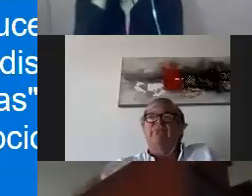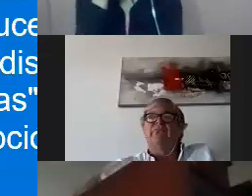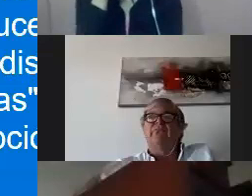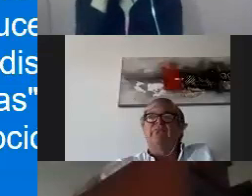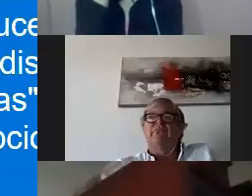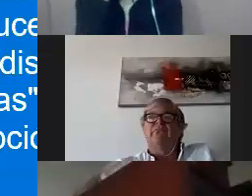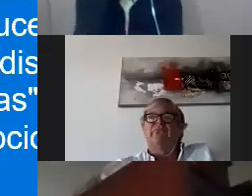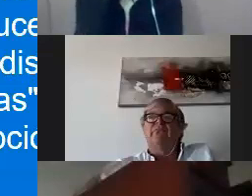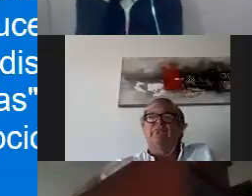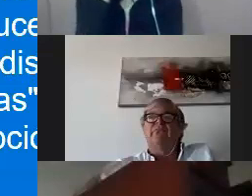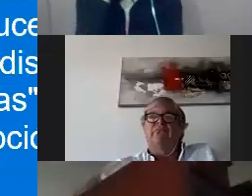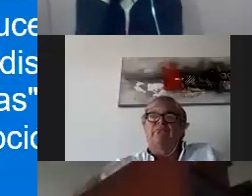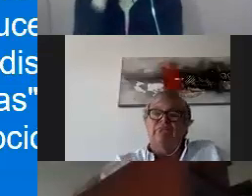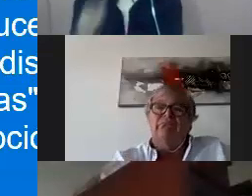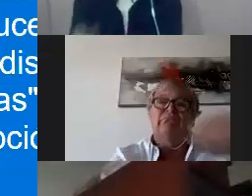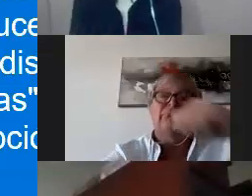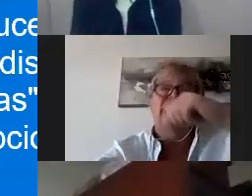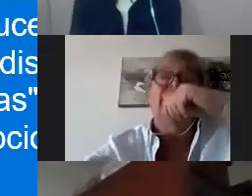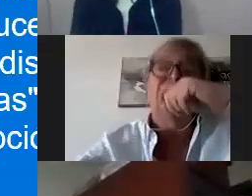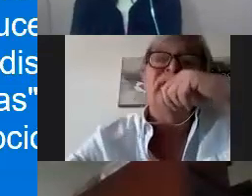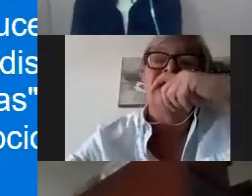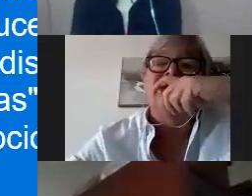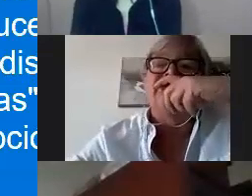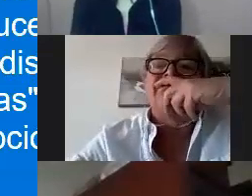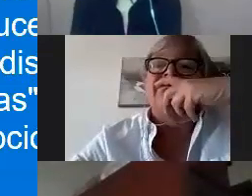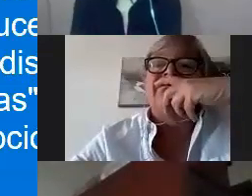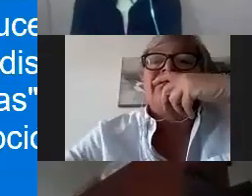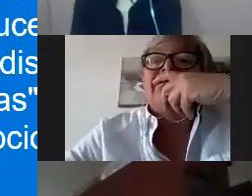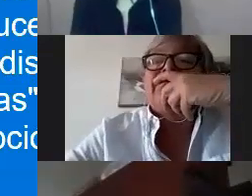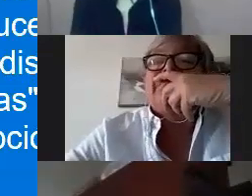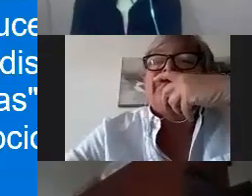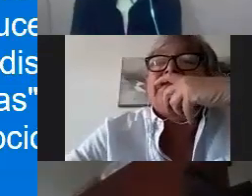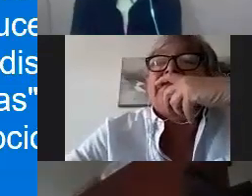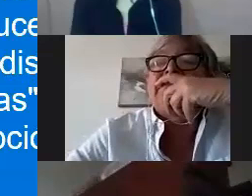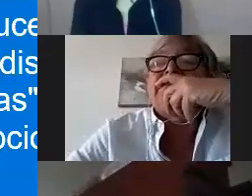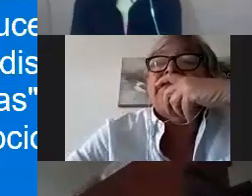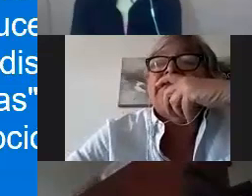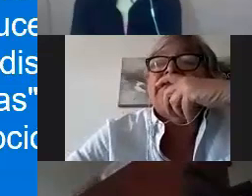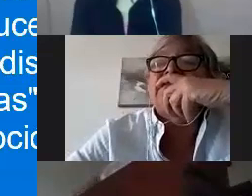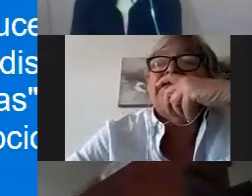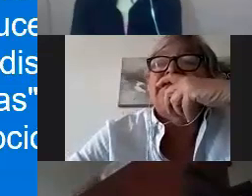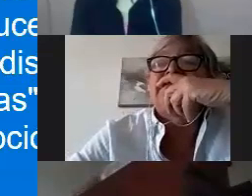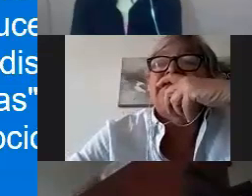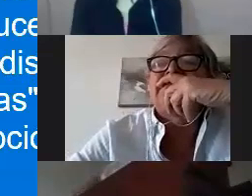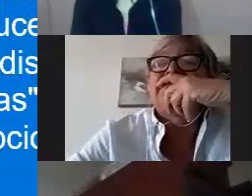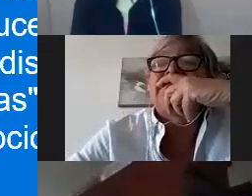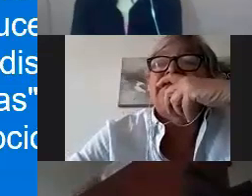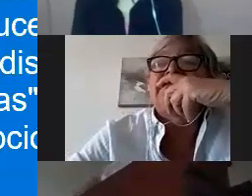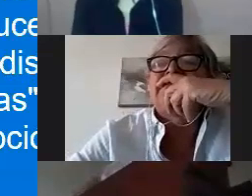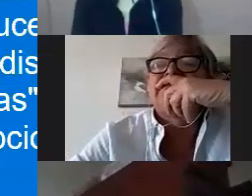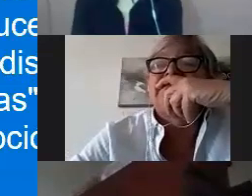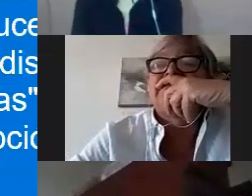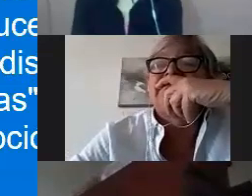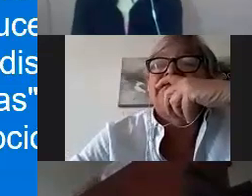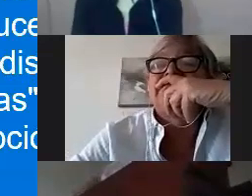su petición. La Cámara refiere que la inconstitucionalidad de aquella disposición afectaría